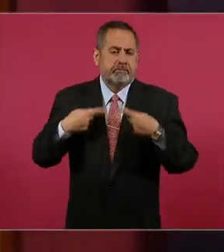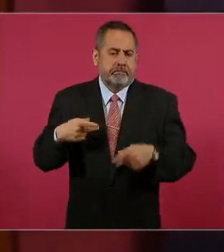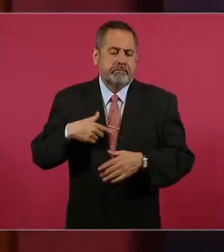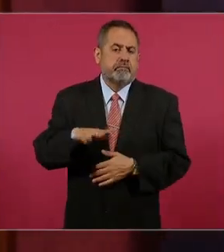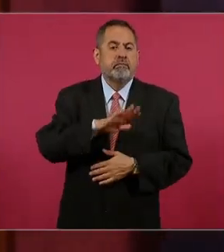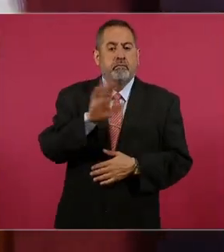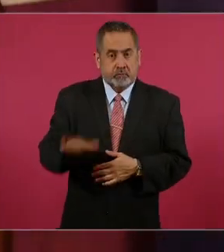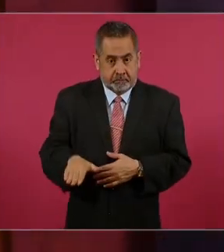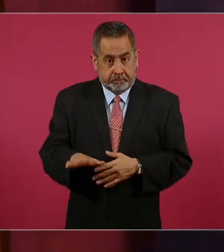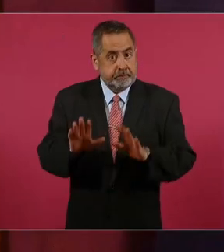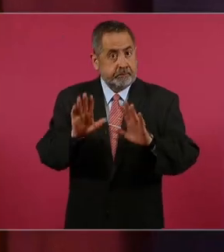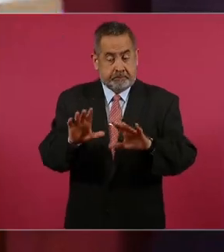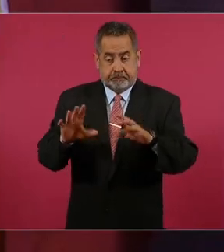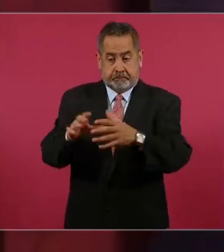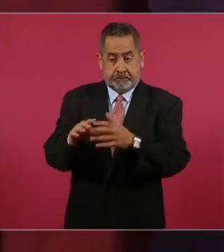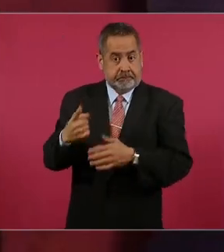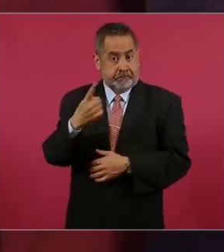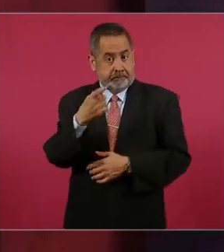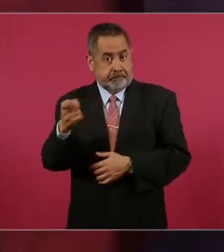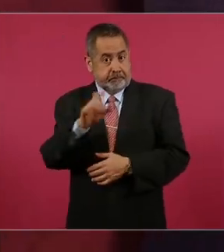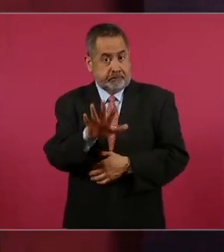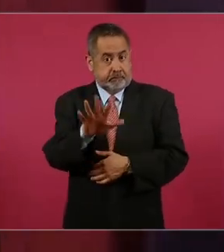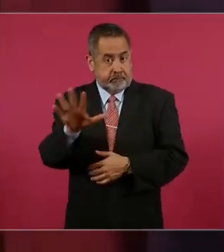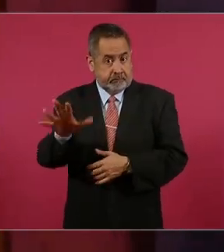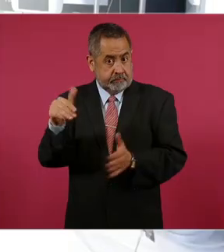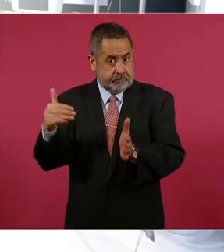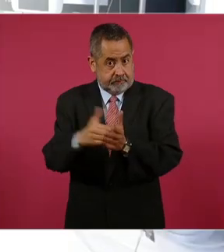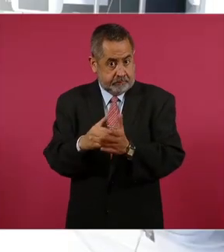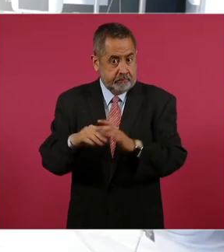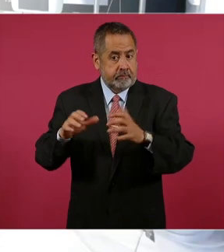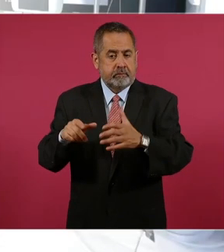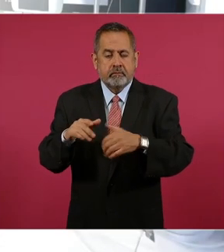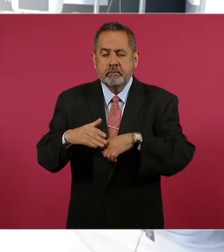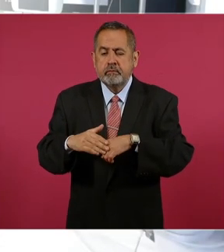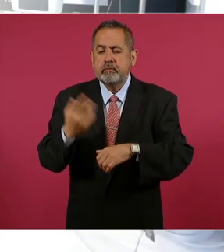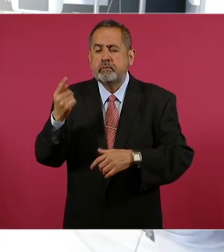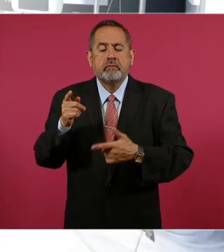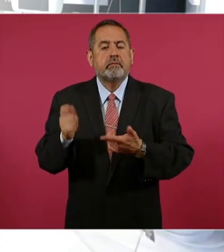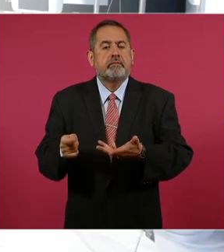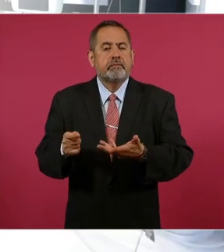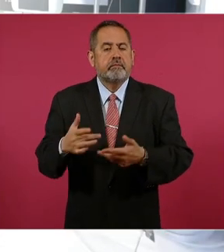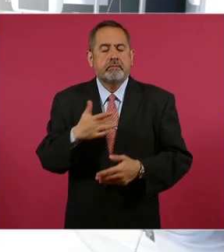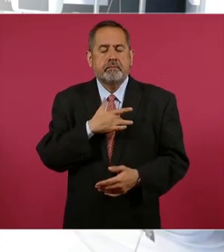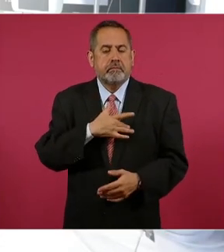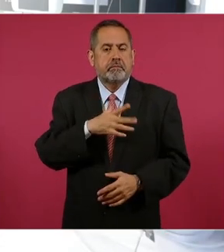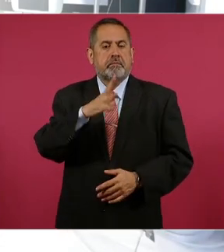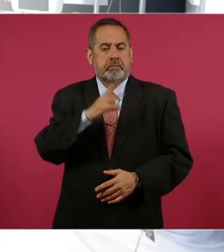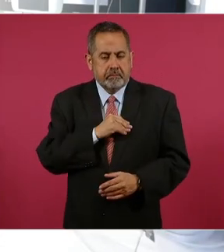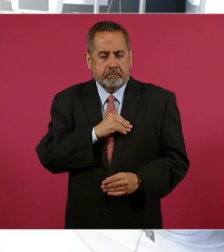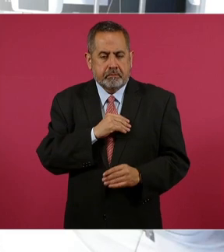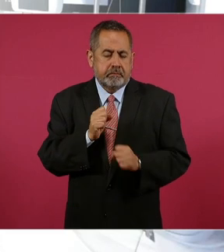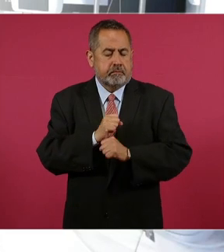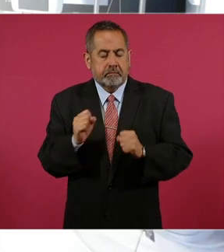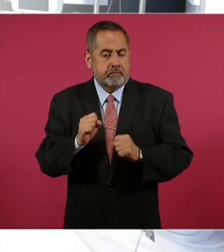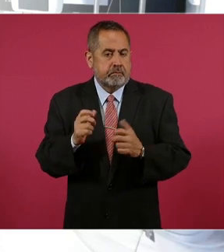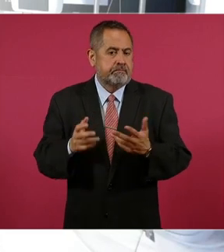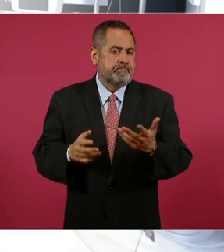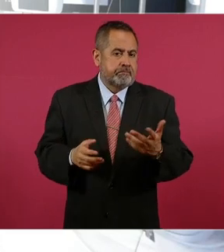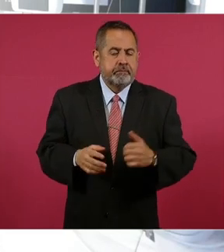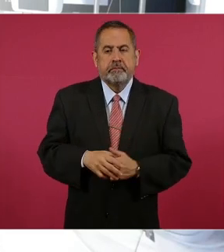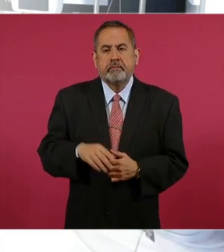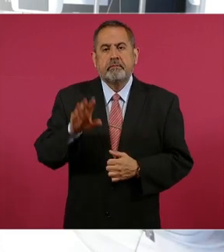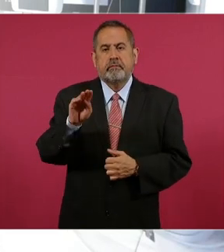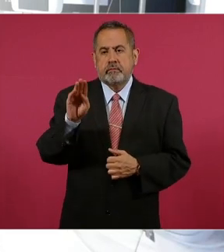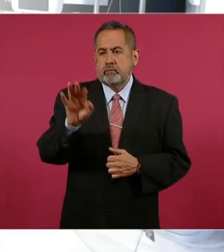Pero de ellas, 155 mil fueron por infartos. En ese sentido, el